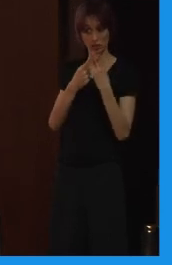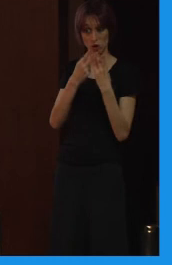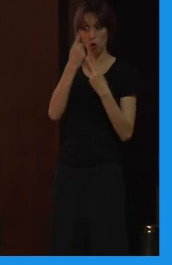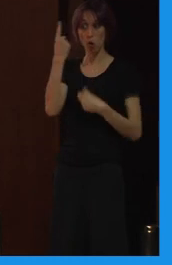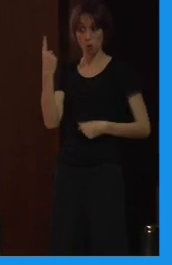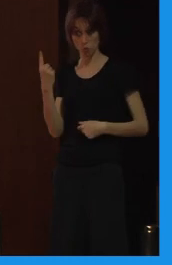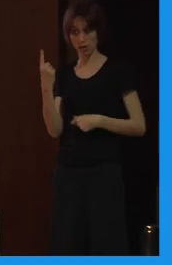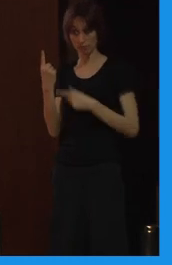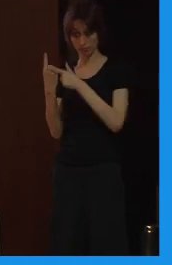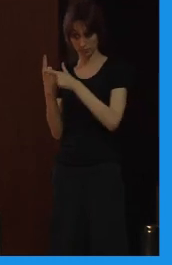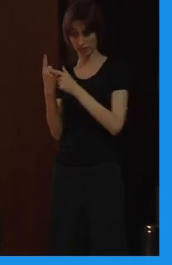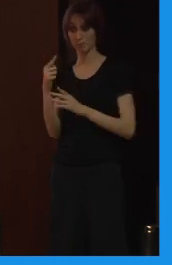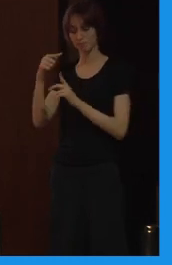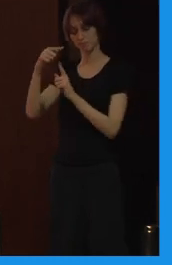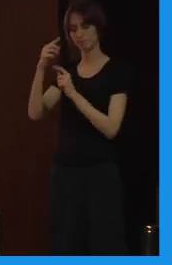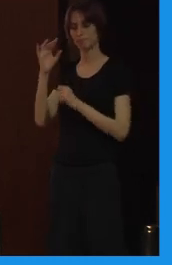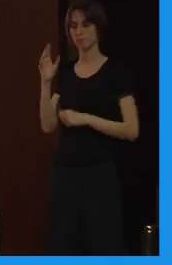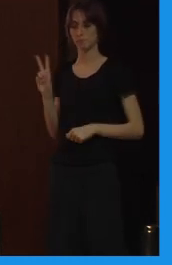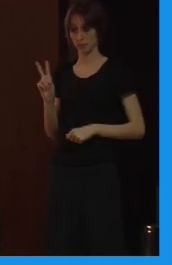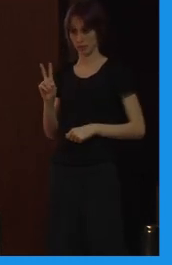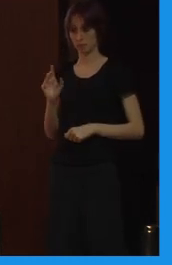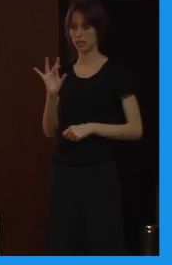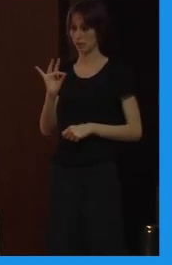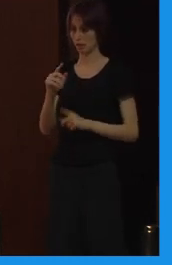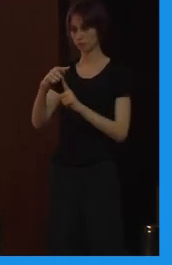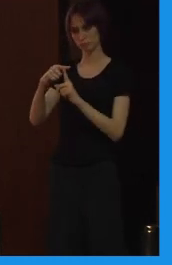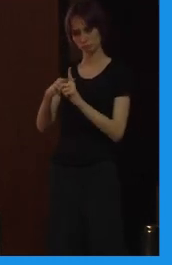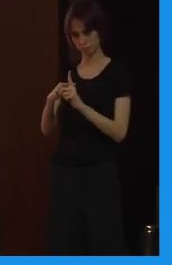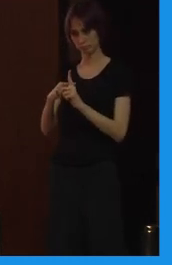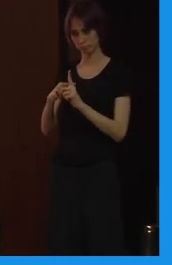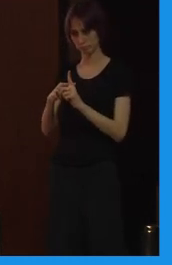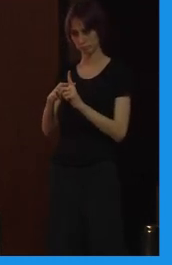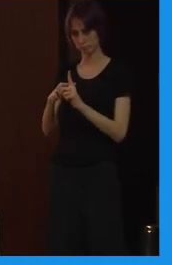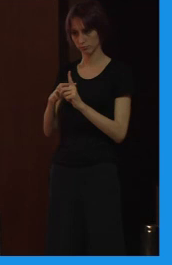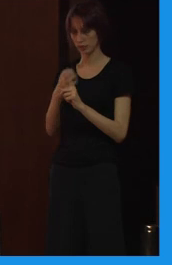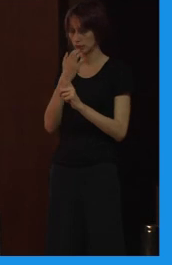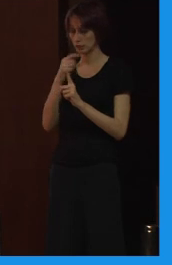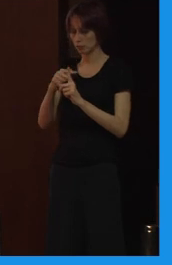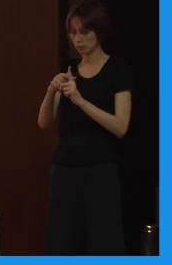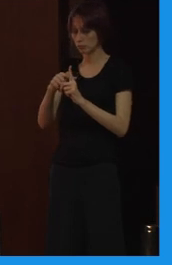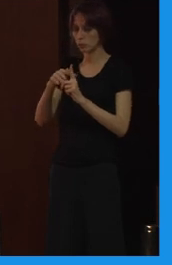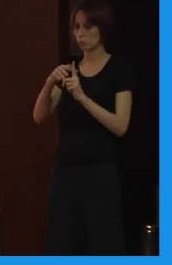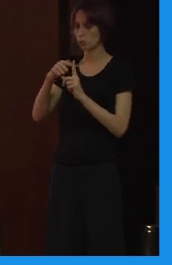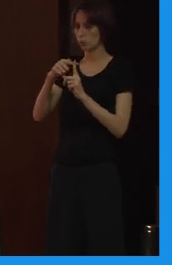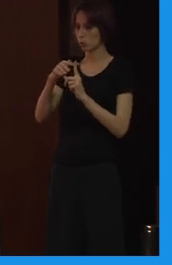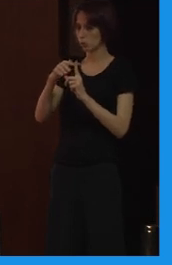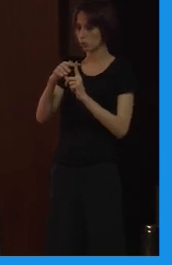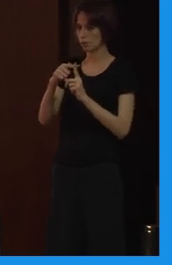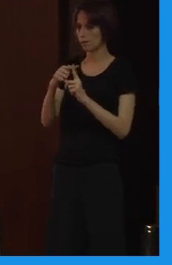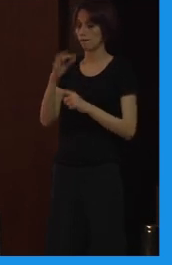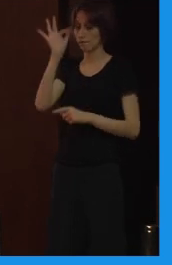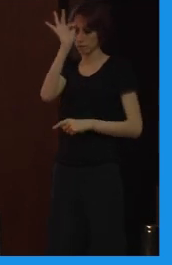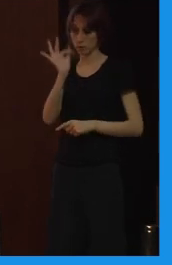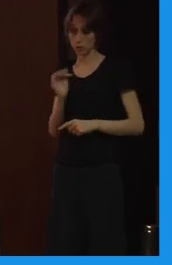tener, y no va a mejorar la fibromialgia, pero va a mejorar la posible osteoporosis a la larga y los